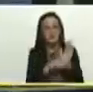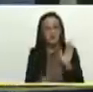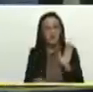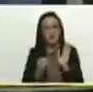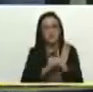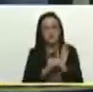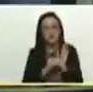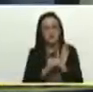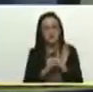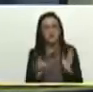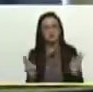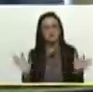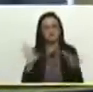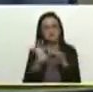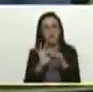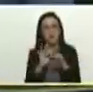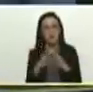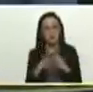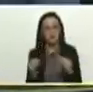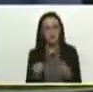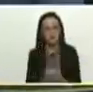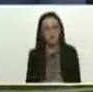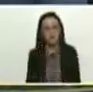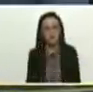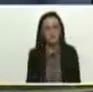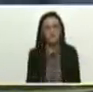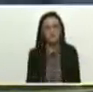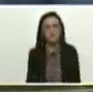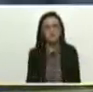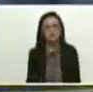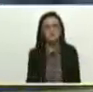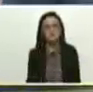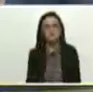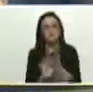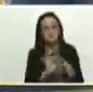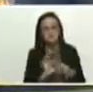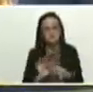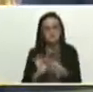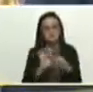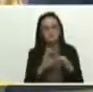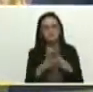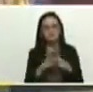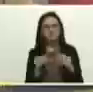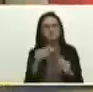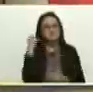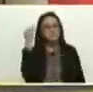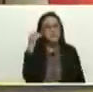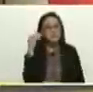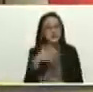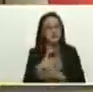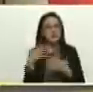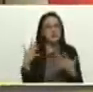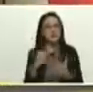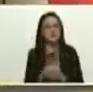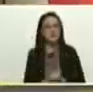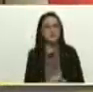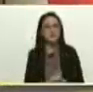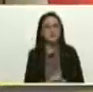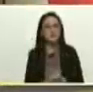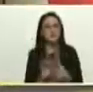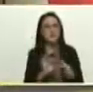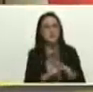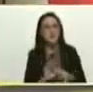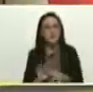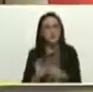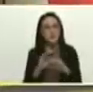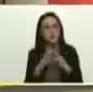para reencontrarnos, para reunificarnos, para pensar en grande, en la unión de